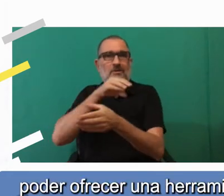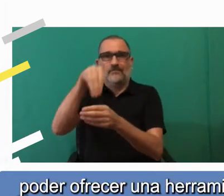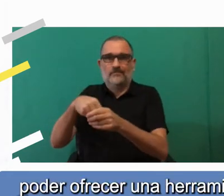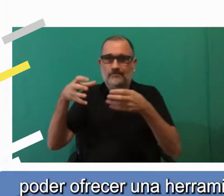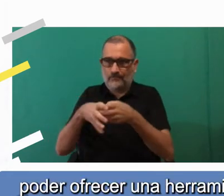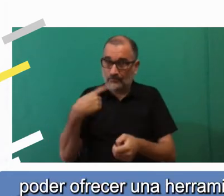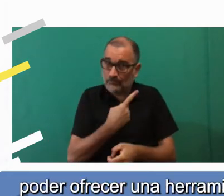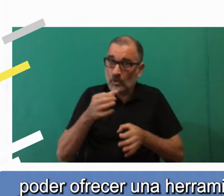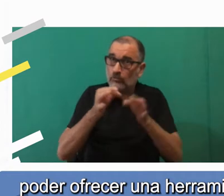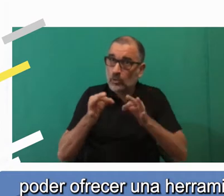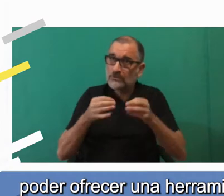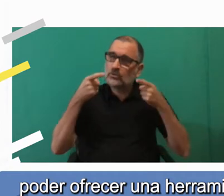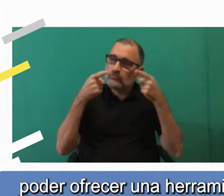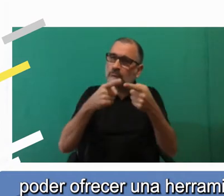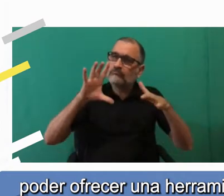una herramienta,